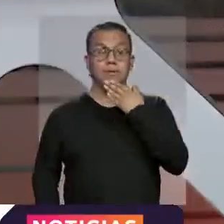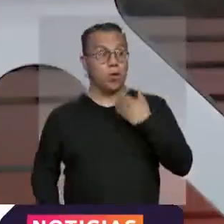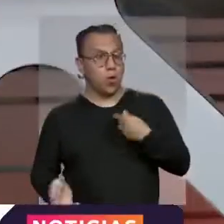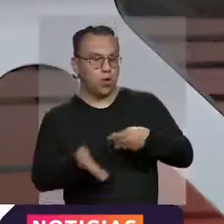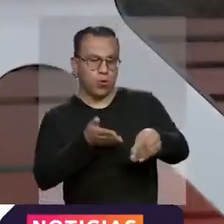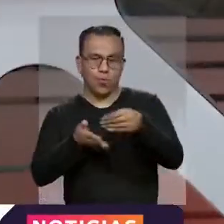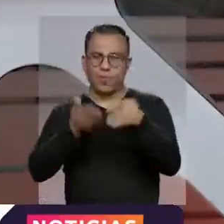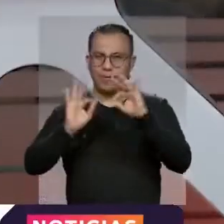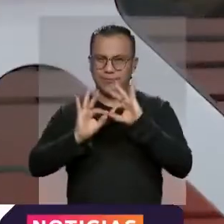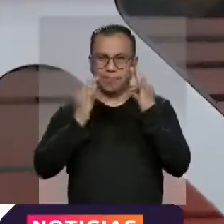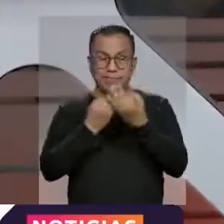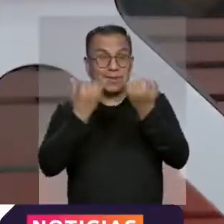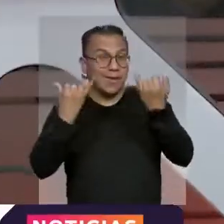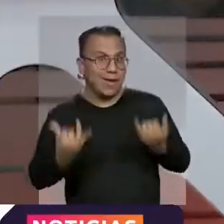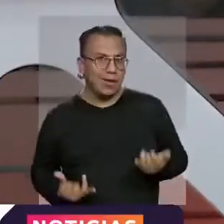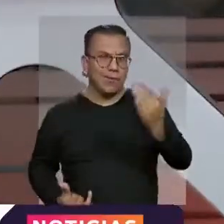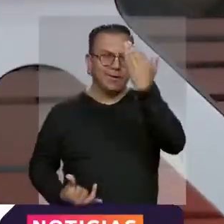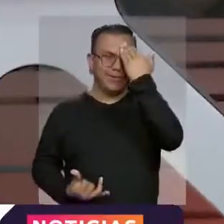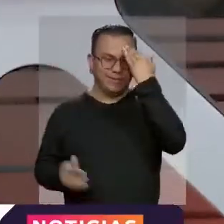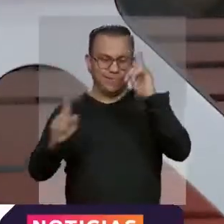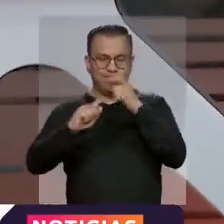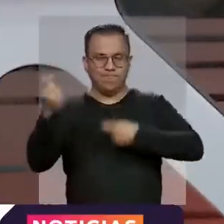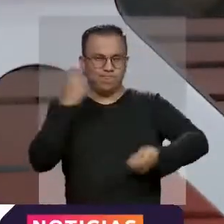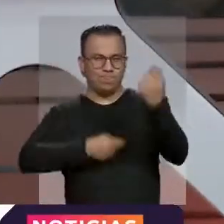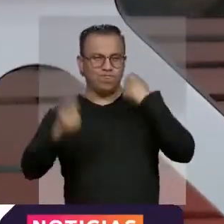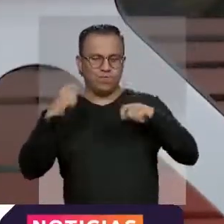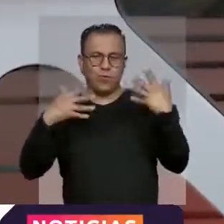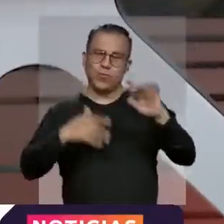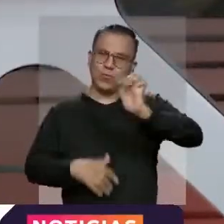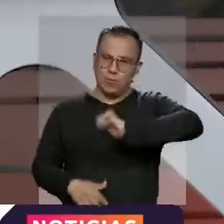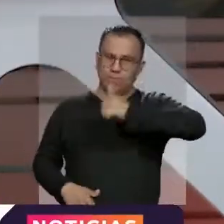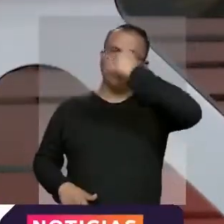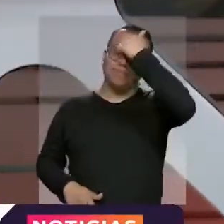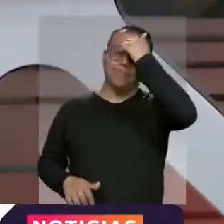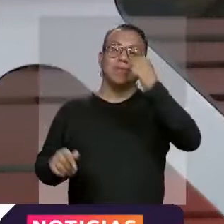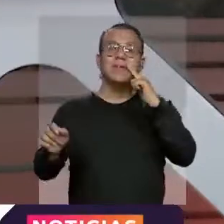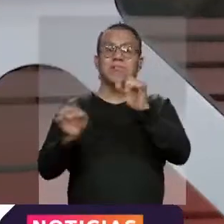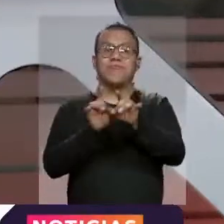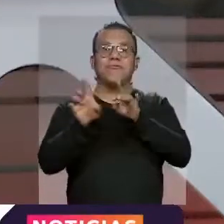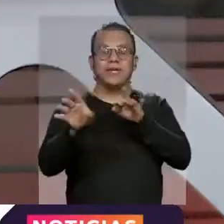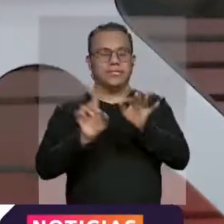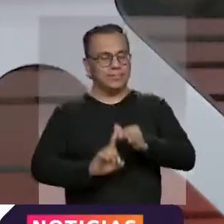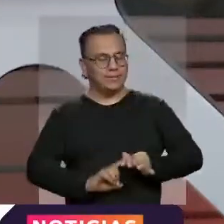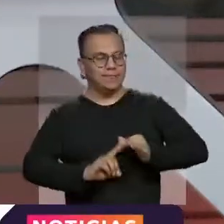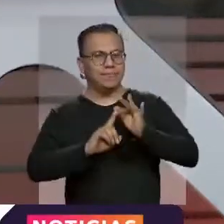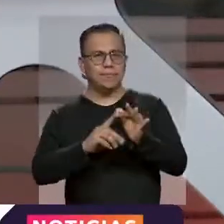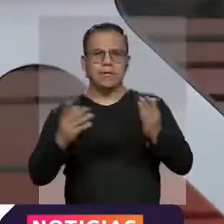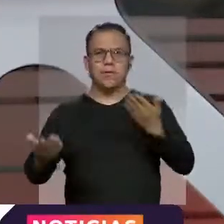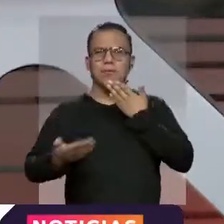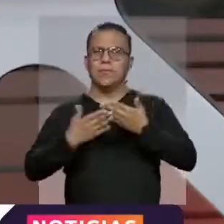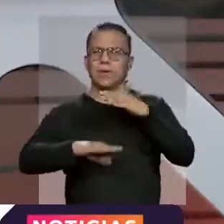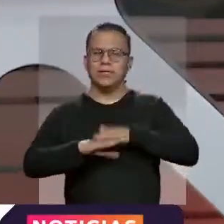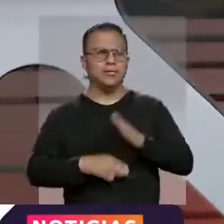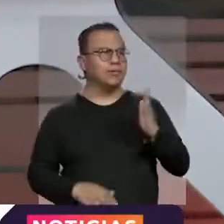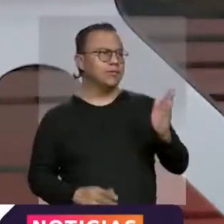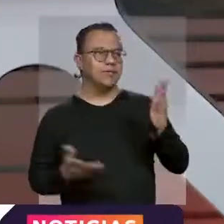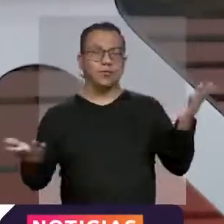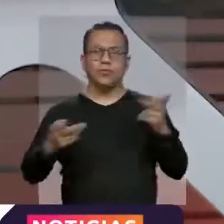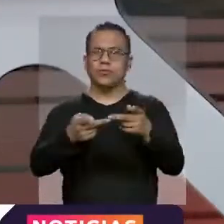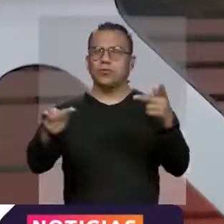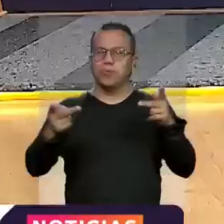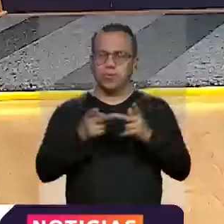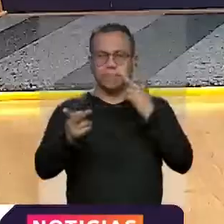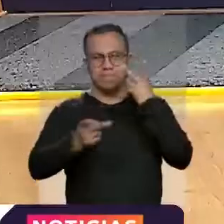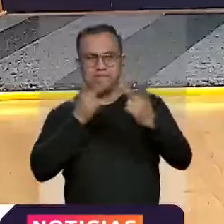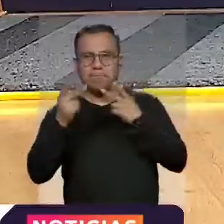compras en familia y como ya lo hemos visto, los comerciantes son parte fundamental de estas fechas especiales. Andrés Zapata, muy buenas tardes. Usted también